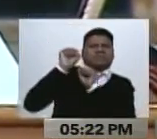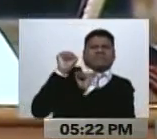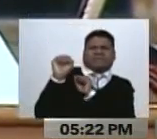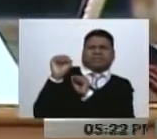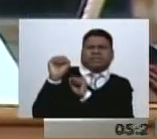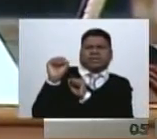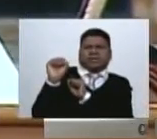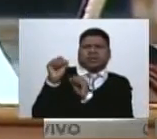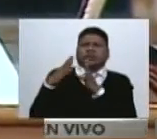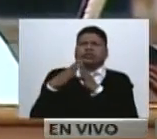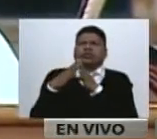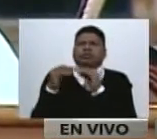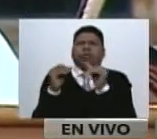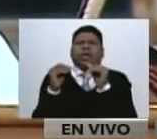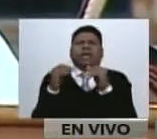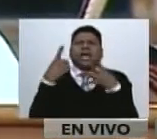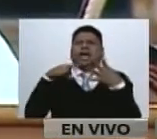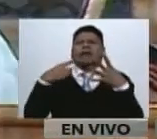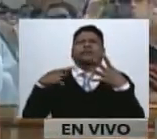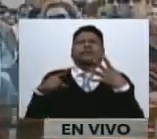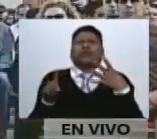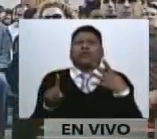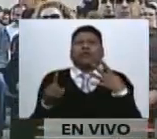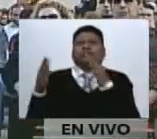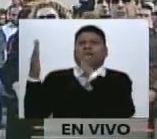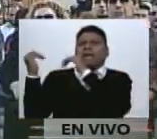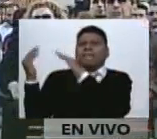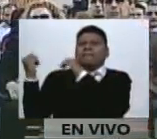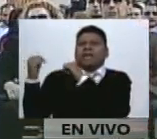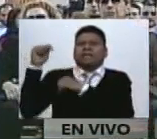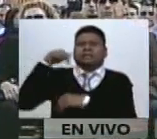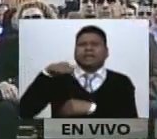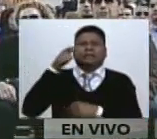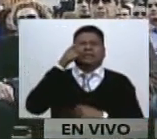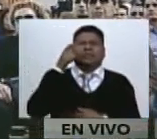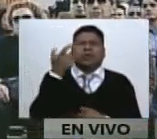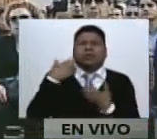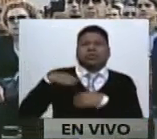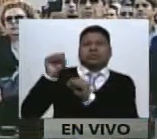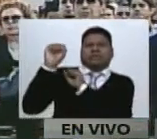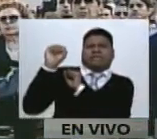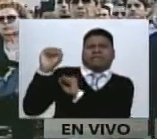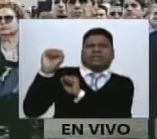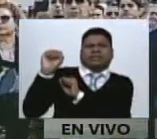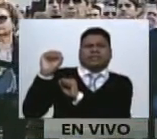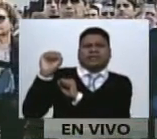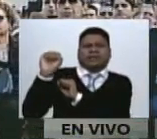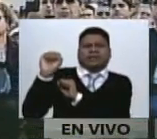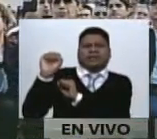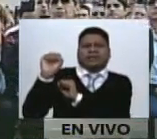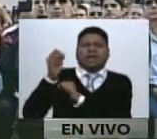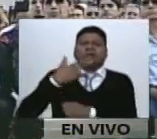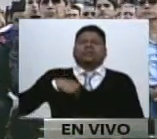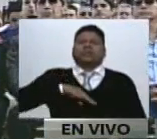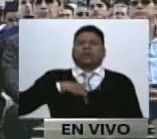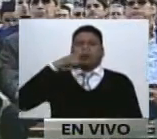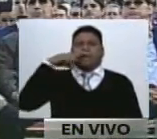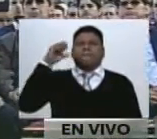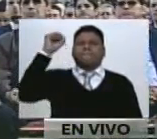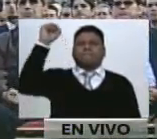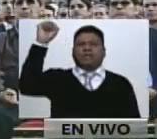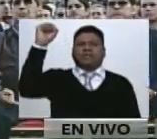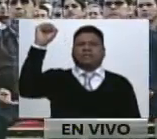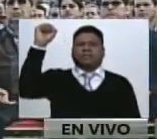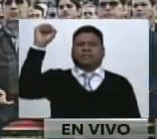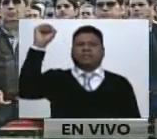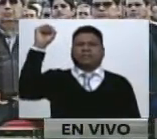ventana de esperanza para este pueblo y defender a nuestro presidente.